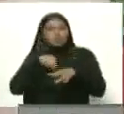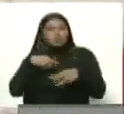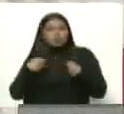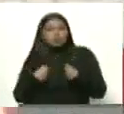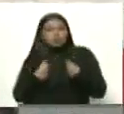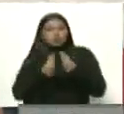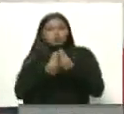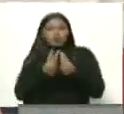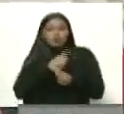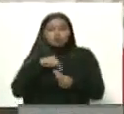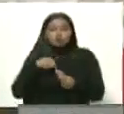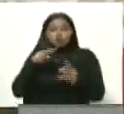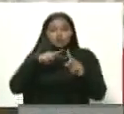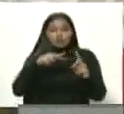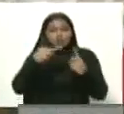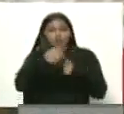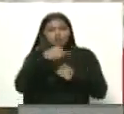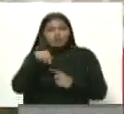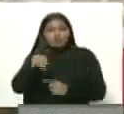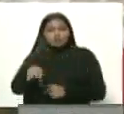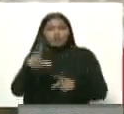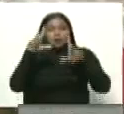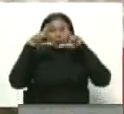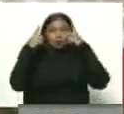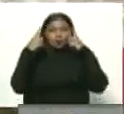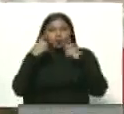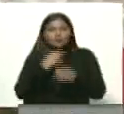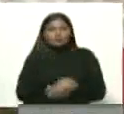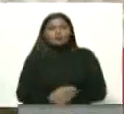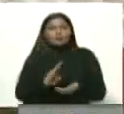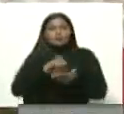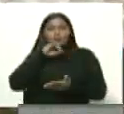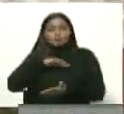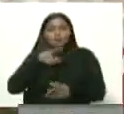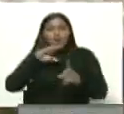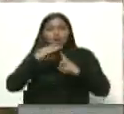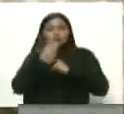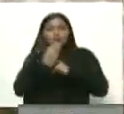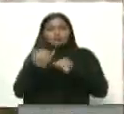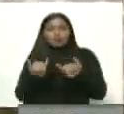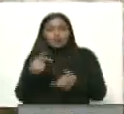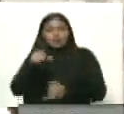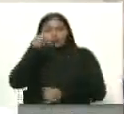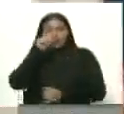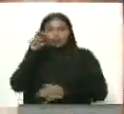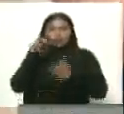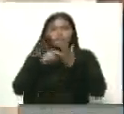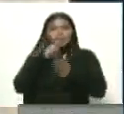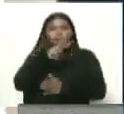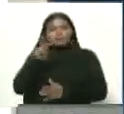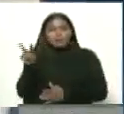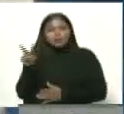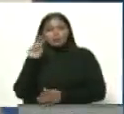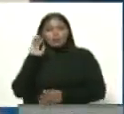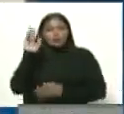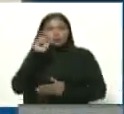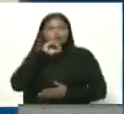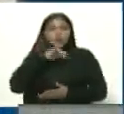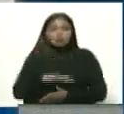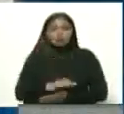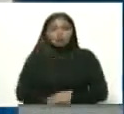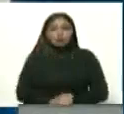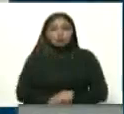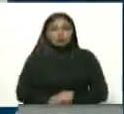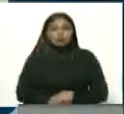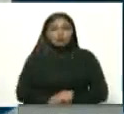con 360, 360 desde el estado de La Guaira, la capital de la historia y la cultura, este año 2022, con el Congreso de Historia,